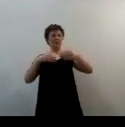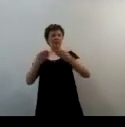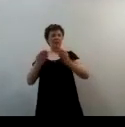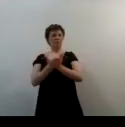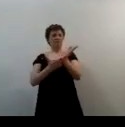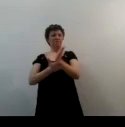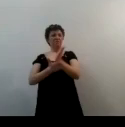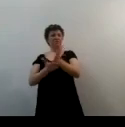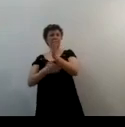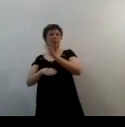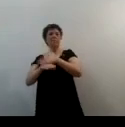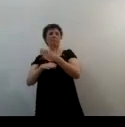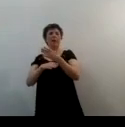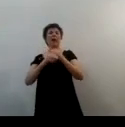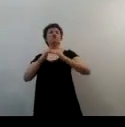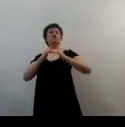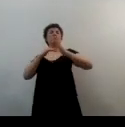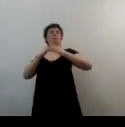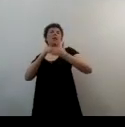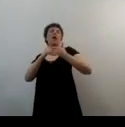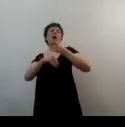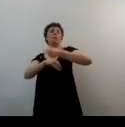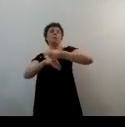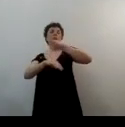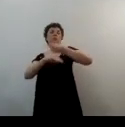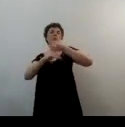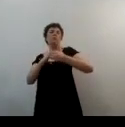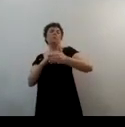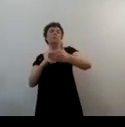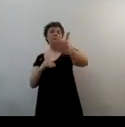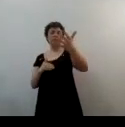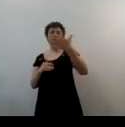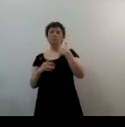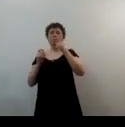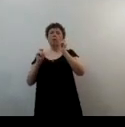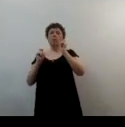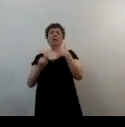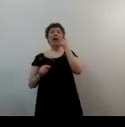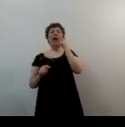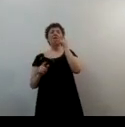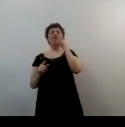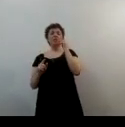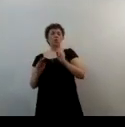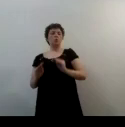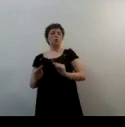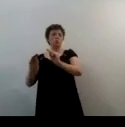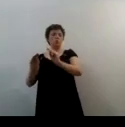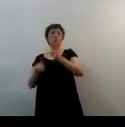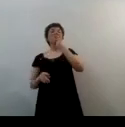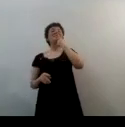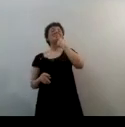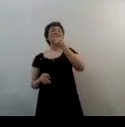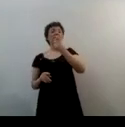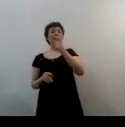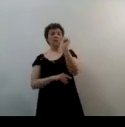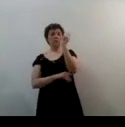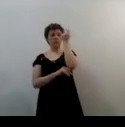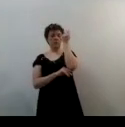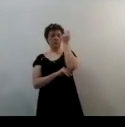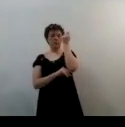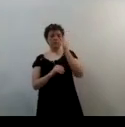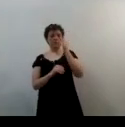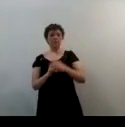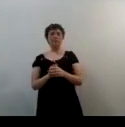sea sostenible a largo plazo, o sea, que lo pueda mantener como hábito, que eso es lo que siempre hablamos, que es lo más difícil de conseguir, por cierto, el adquirir un